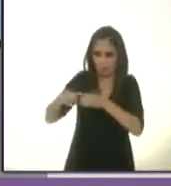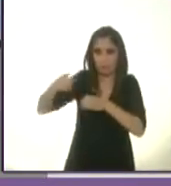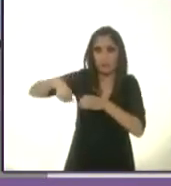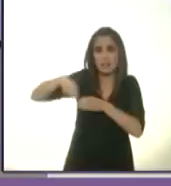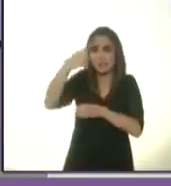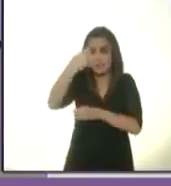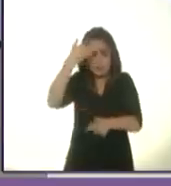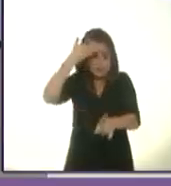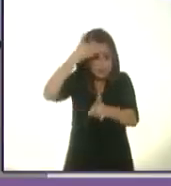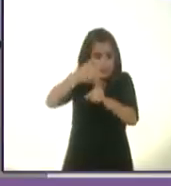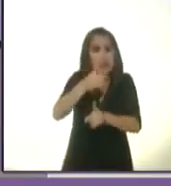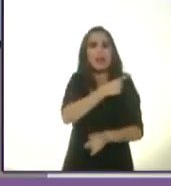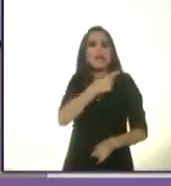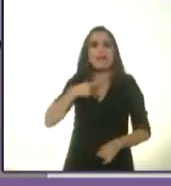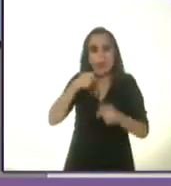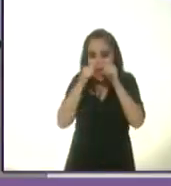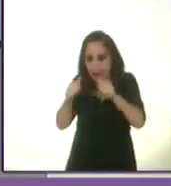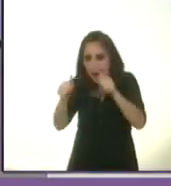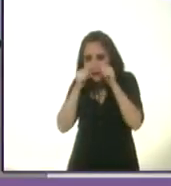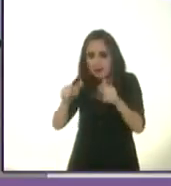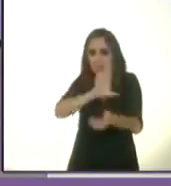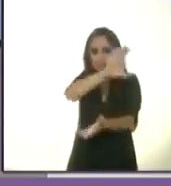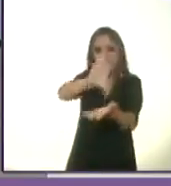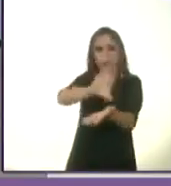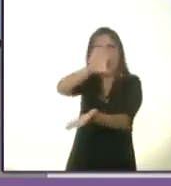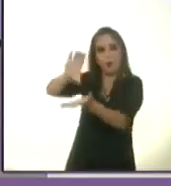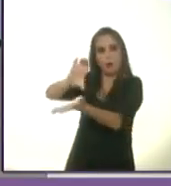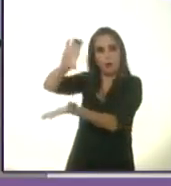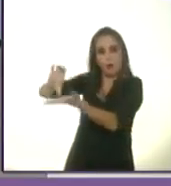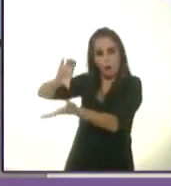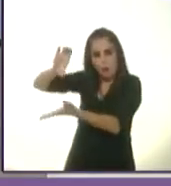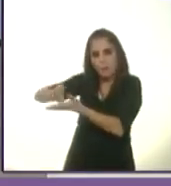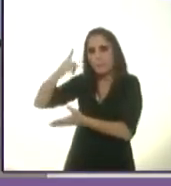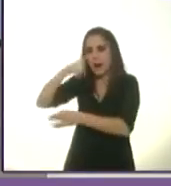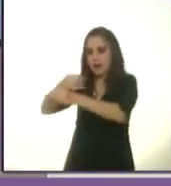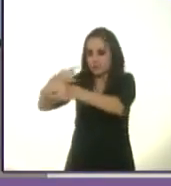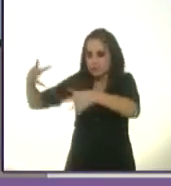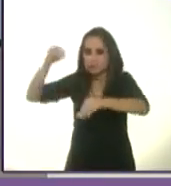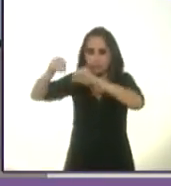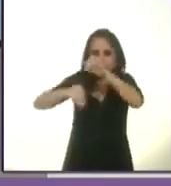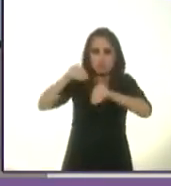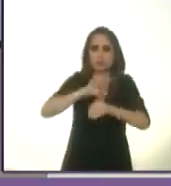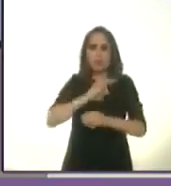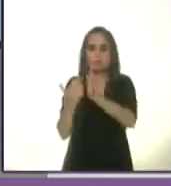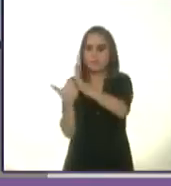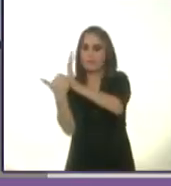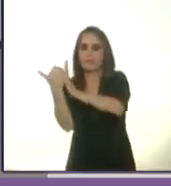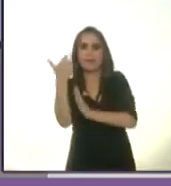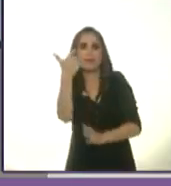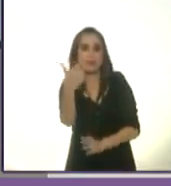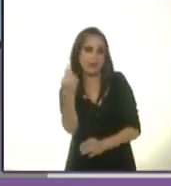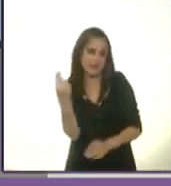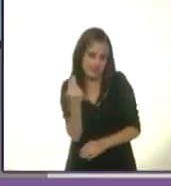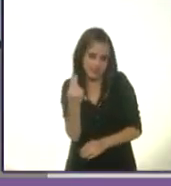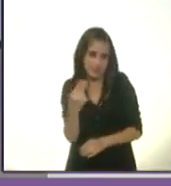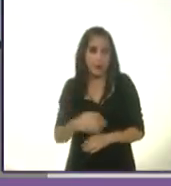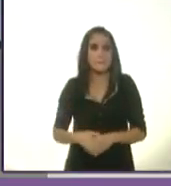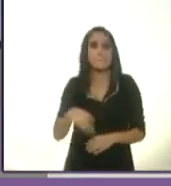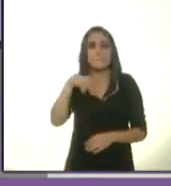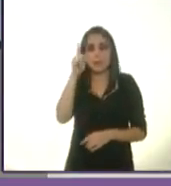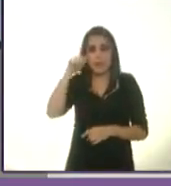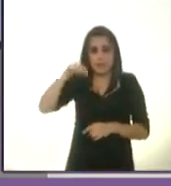prioritaria sea atender a estas colonias y buscar su desarrollo económico pero me parece que la coordinación